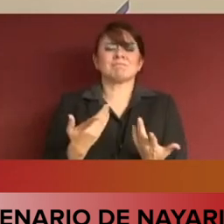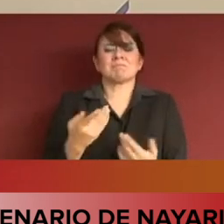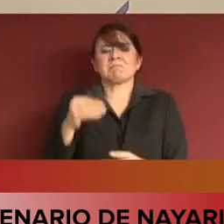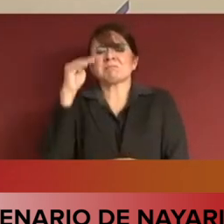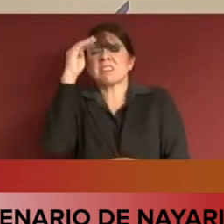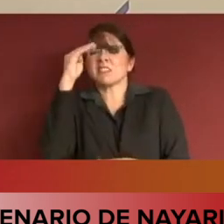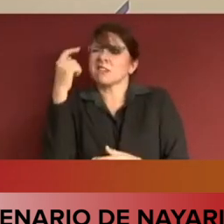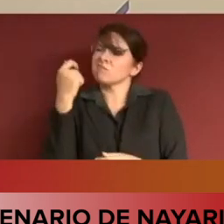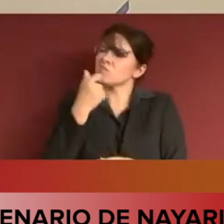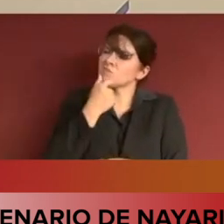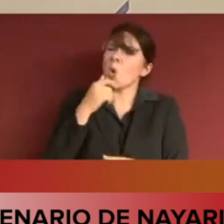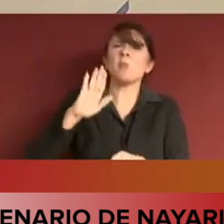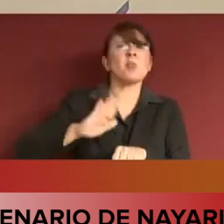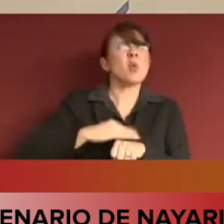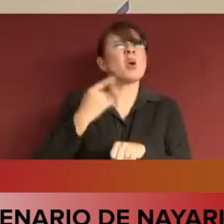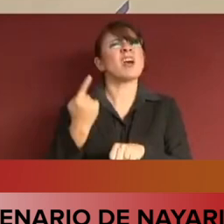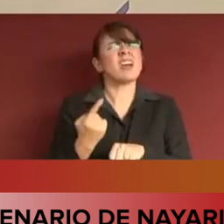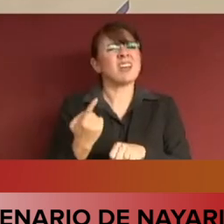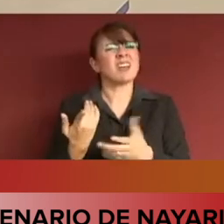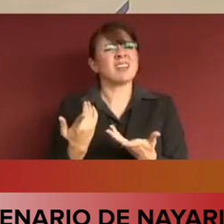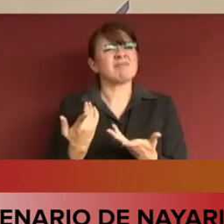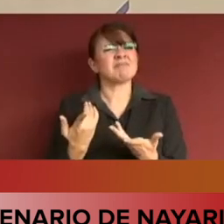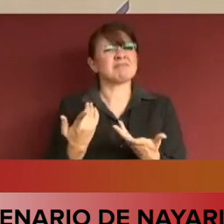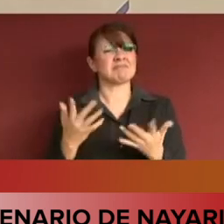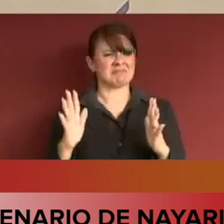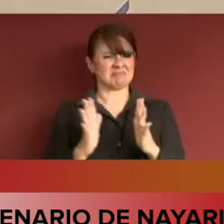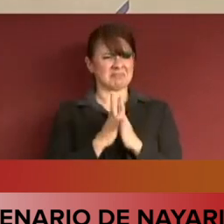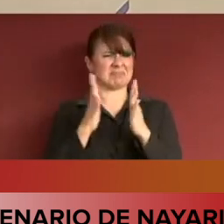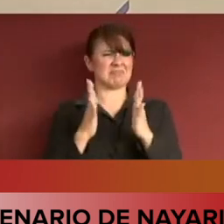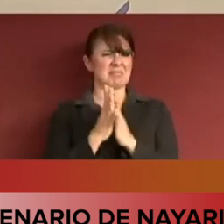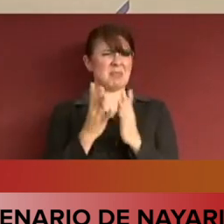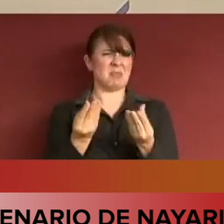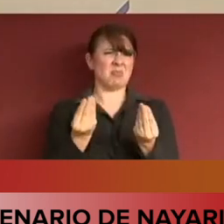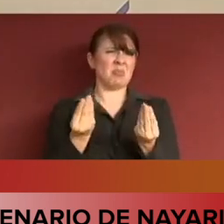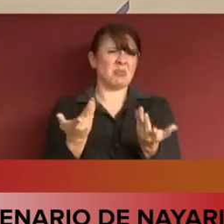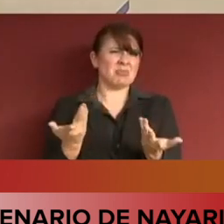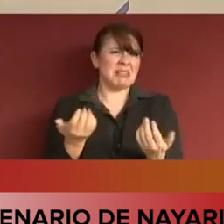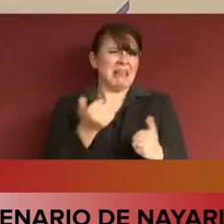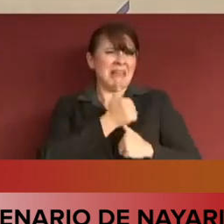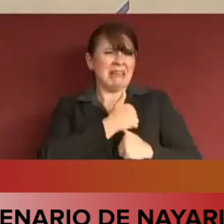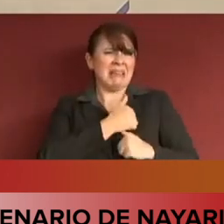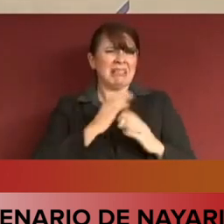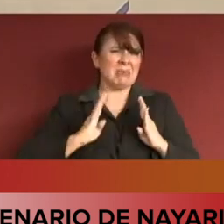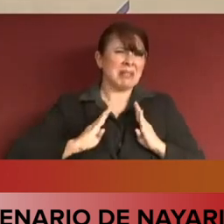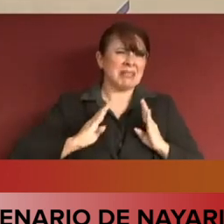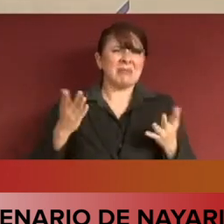preguntan por qué está participando tanto el ejército